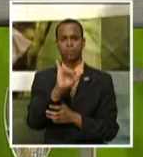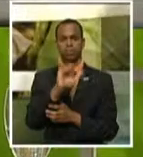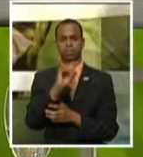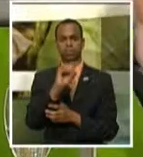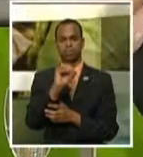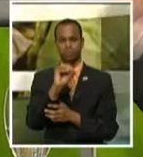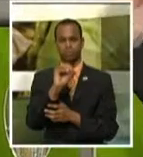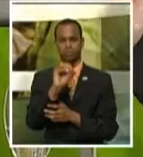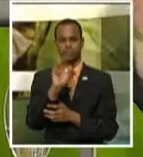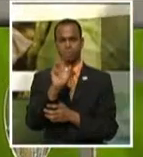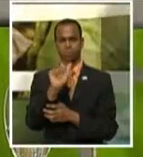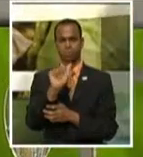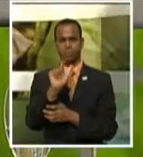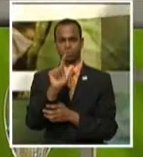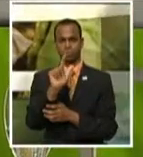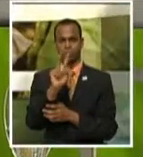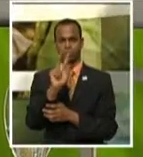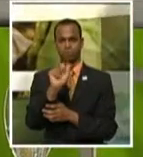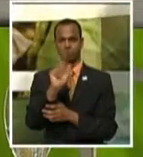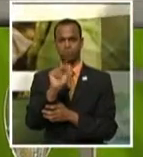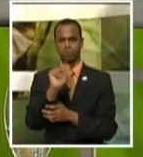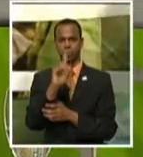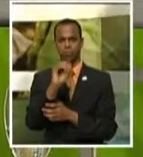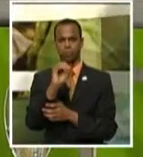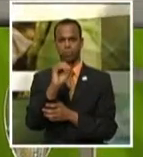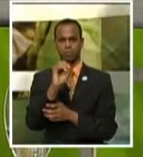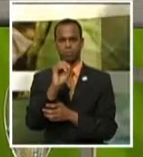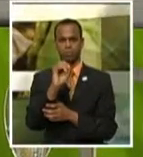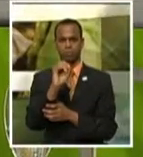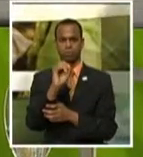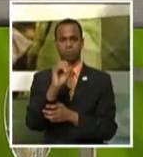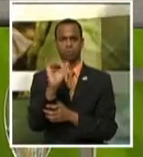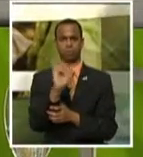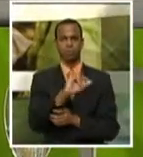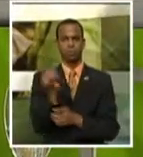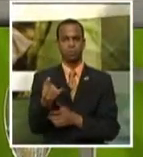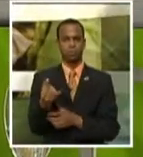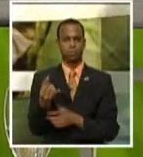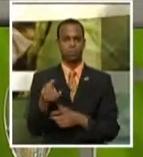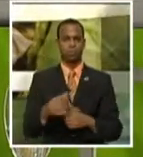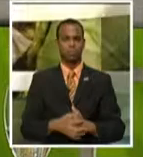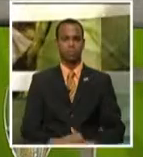Aquí, por igual, damos ya a Ramón la bienvenida, ¿verdad?